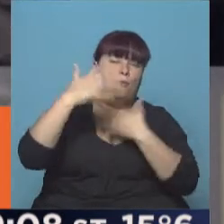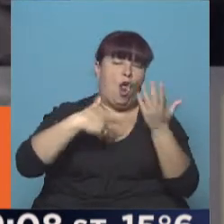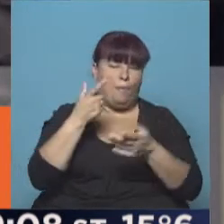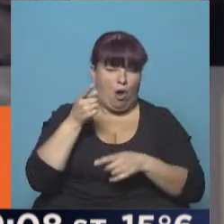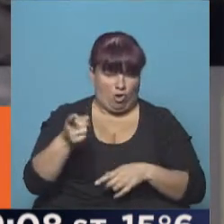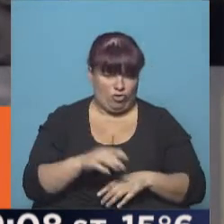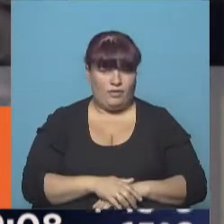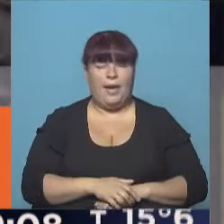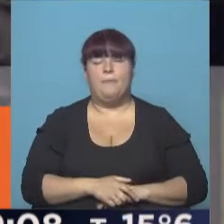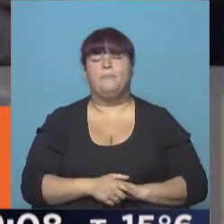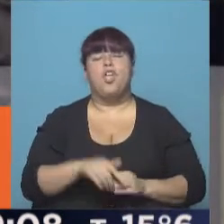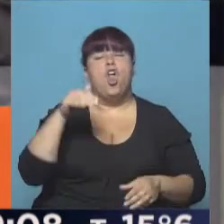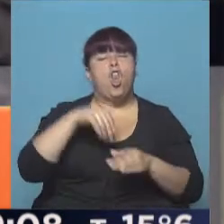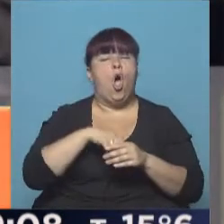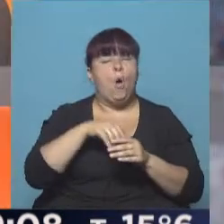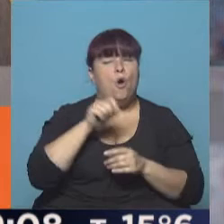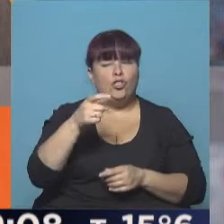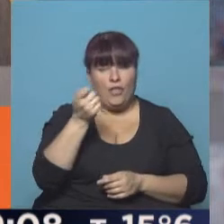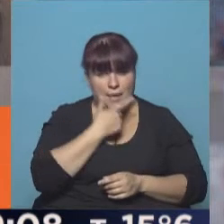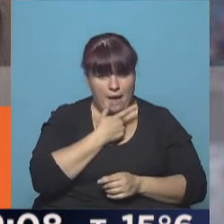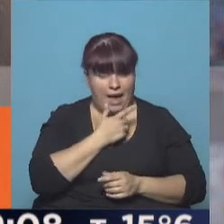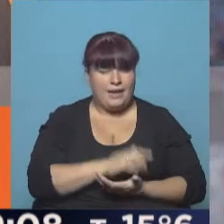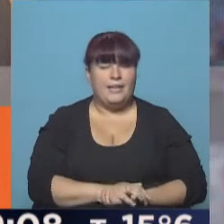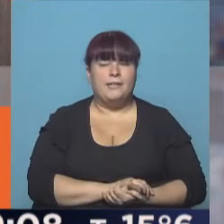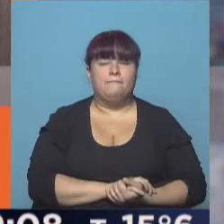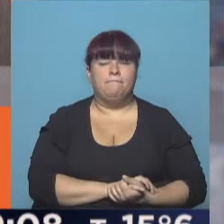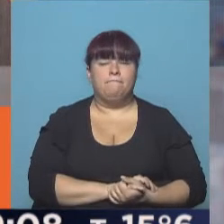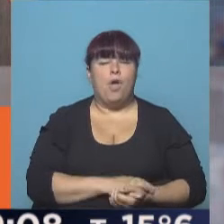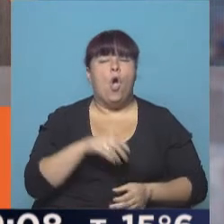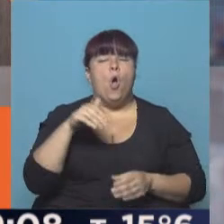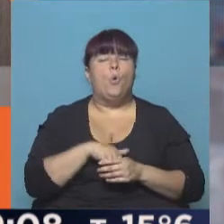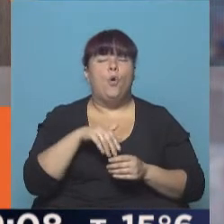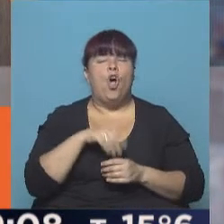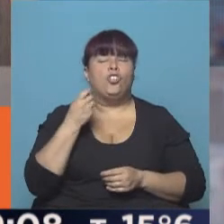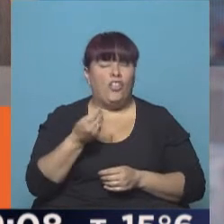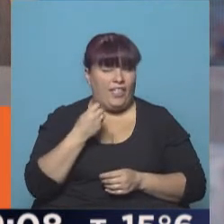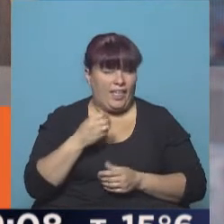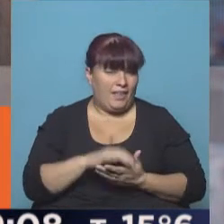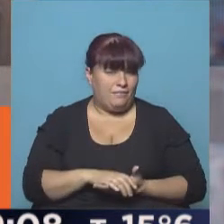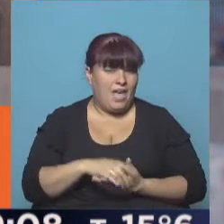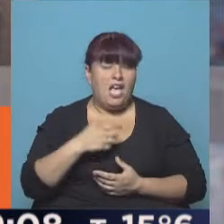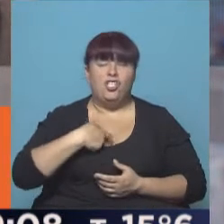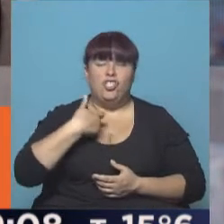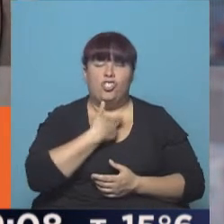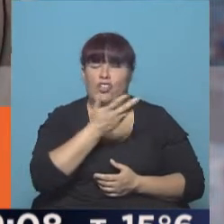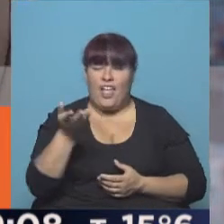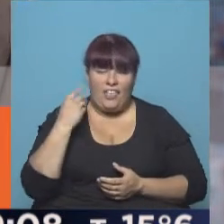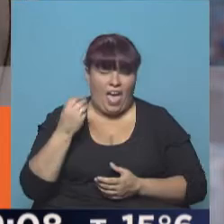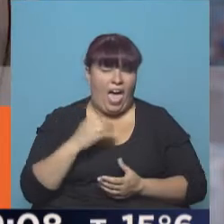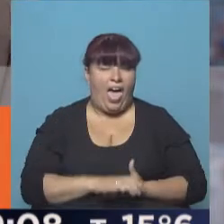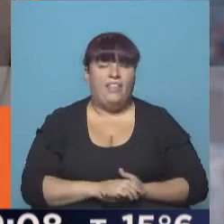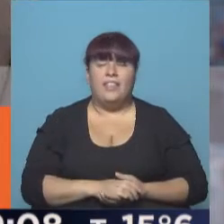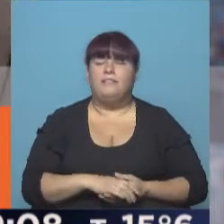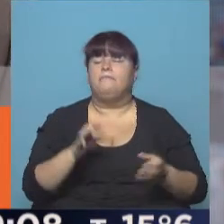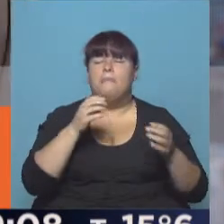¿no? Los votos de Mauricio Macri son votos de, en definitiva, de una sociedad que